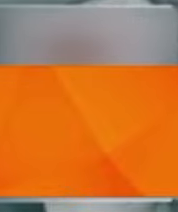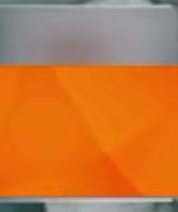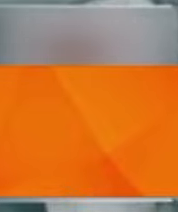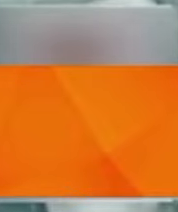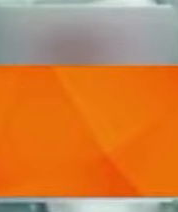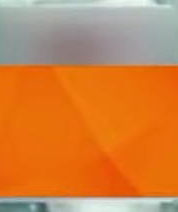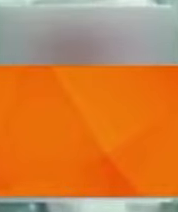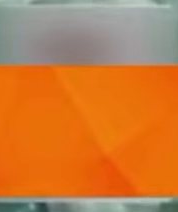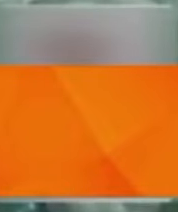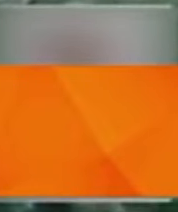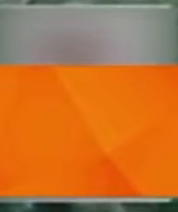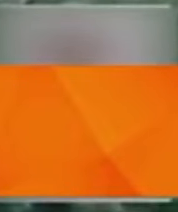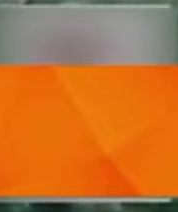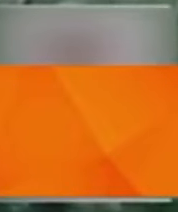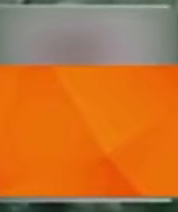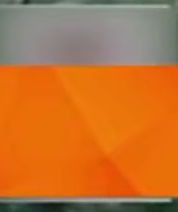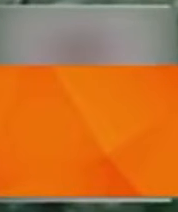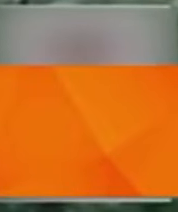constante